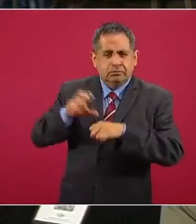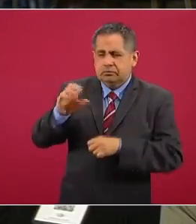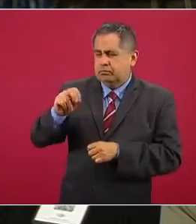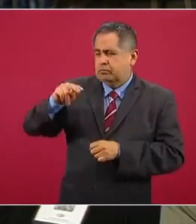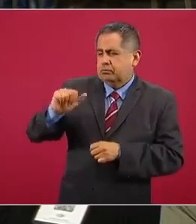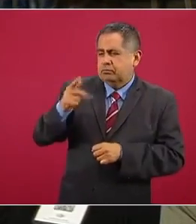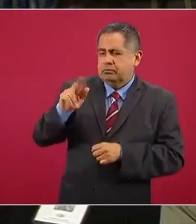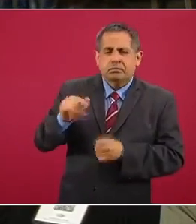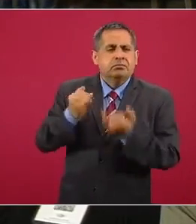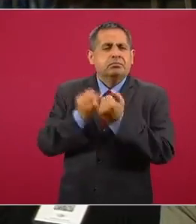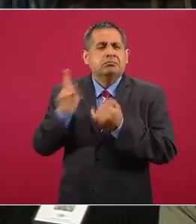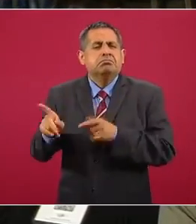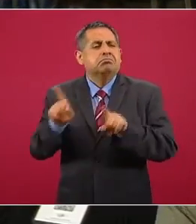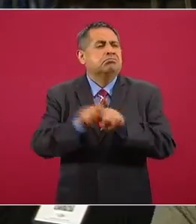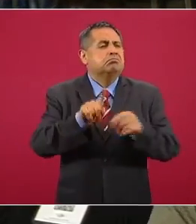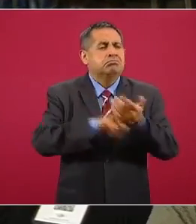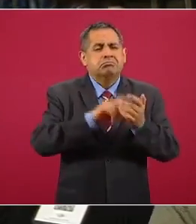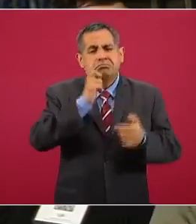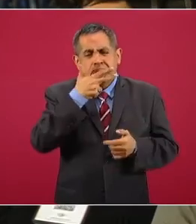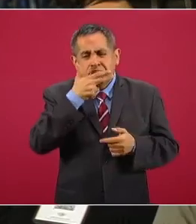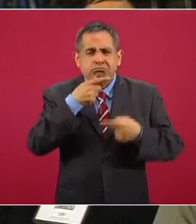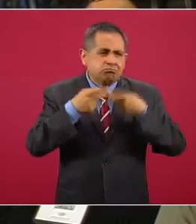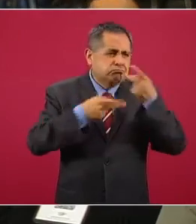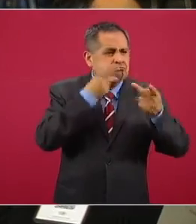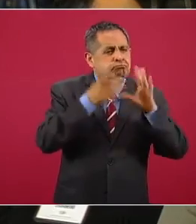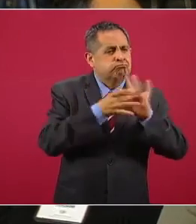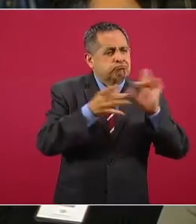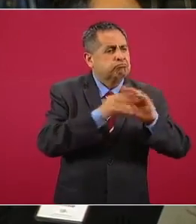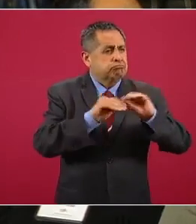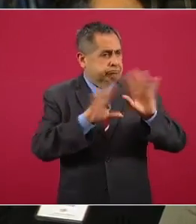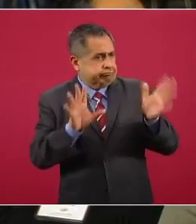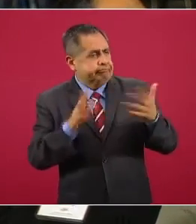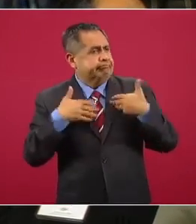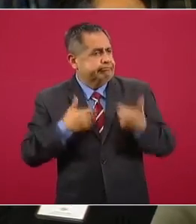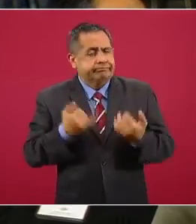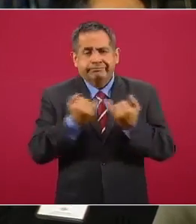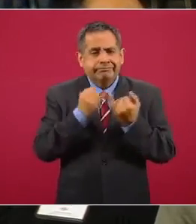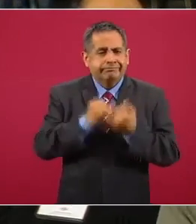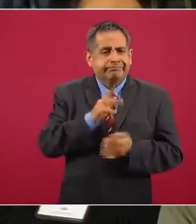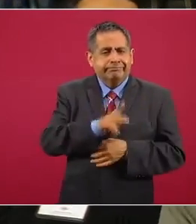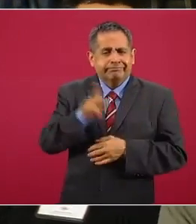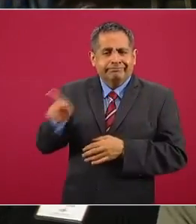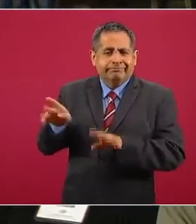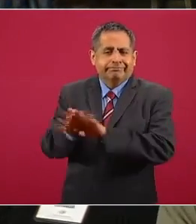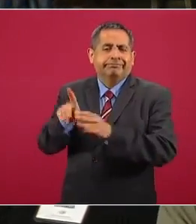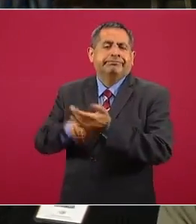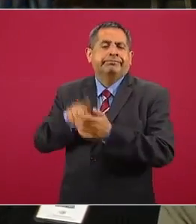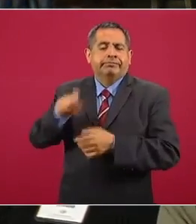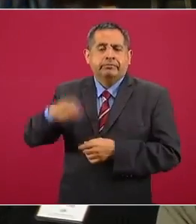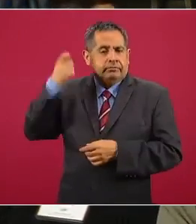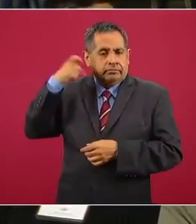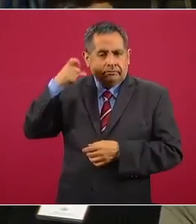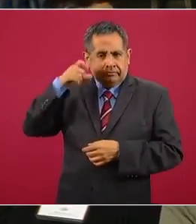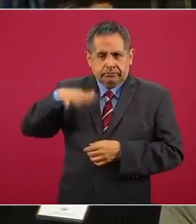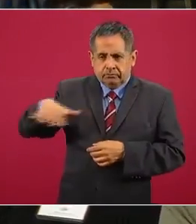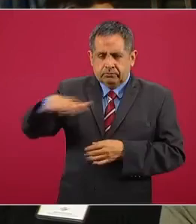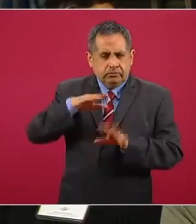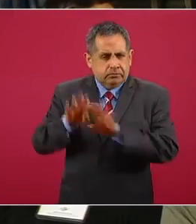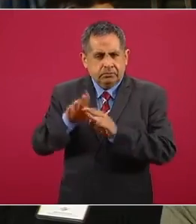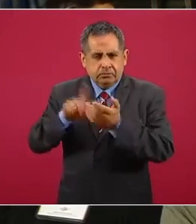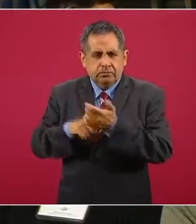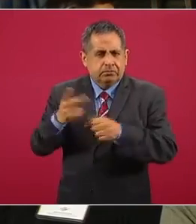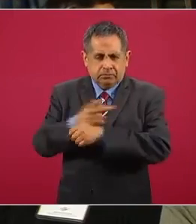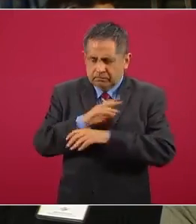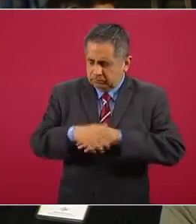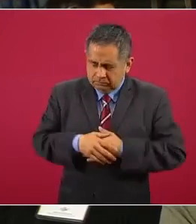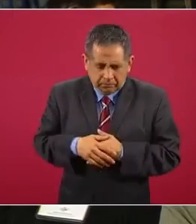explicar, así como explicó el caso de Chihuahua, la directora de Conagua, nos explicara realmente cómo está la situación real del agua en el país. Yo sé que